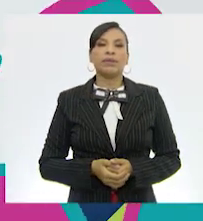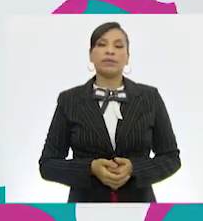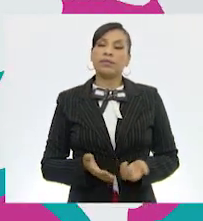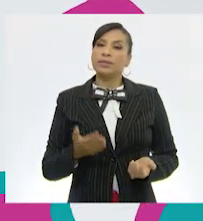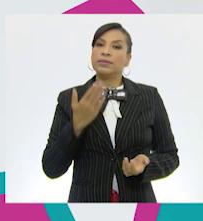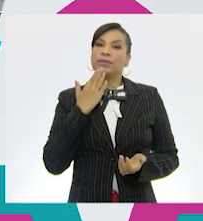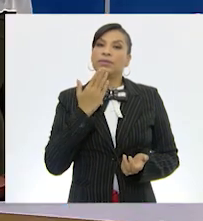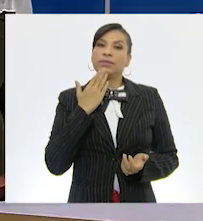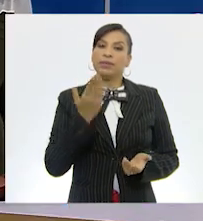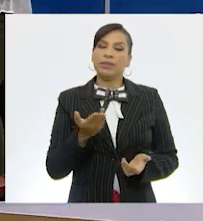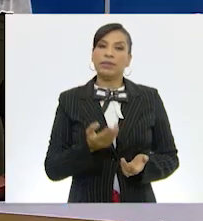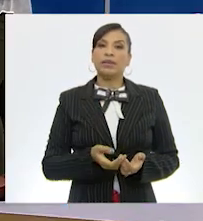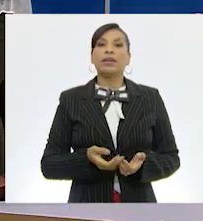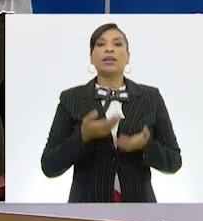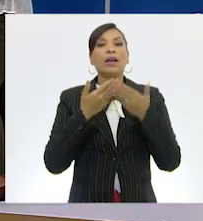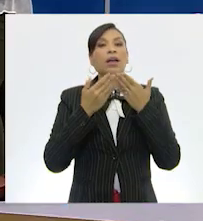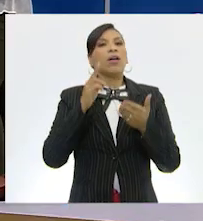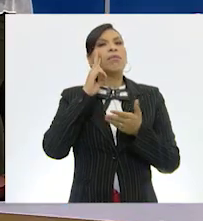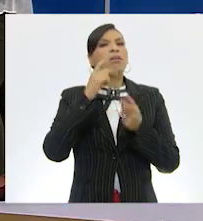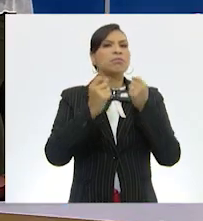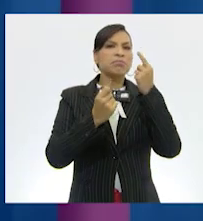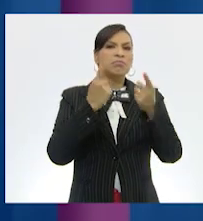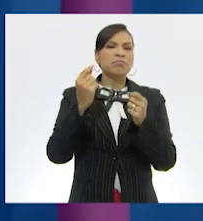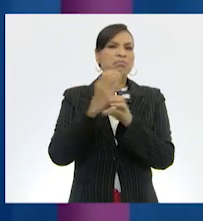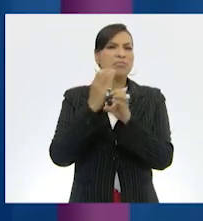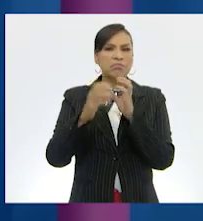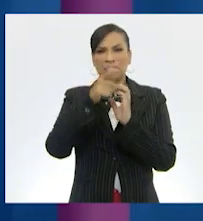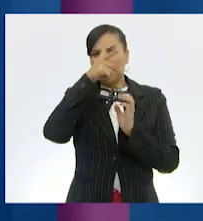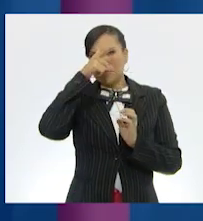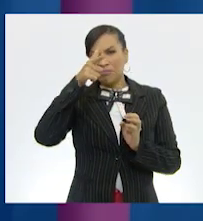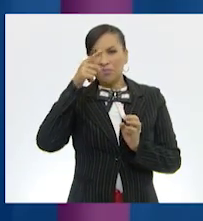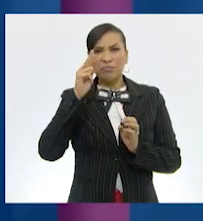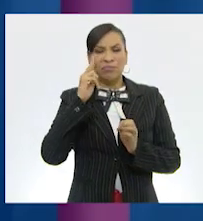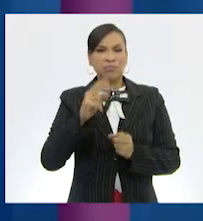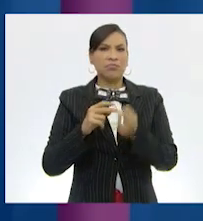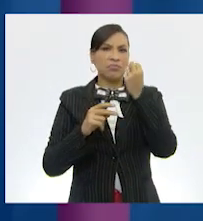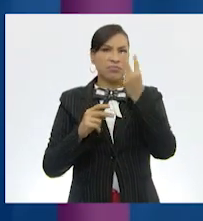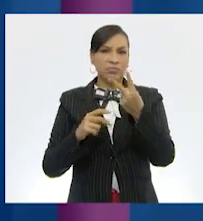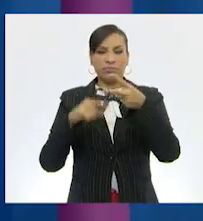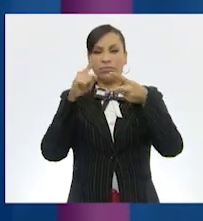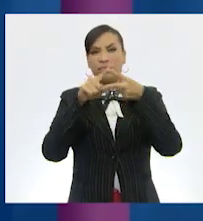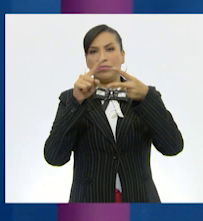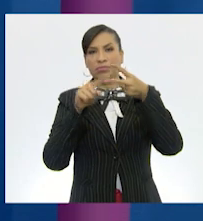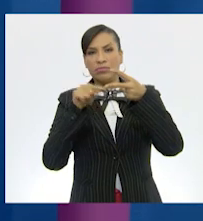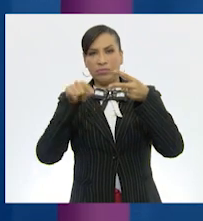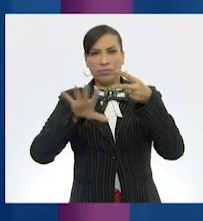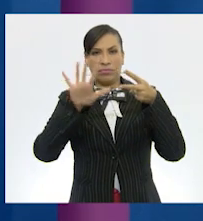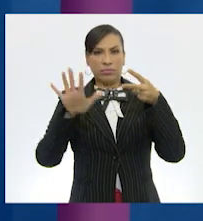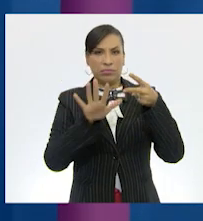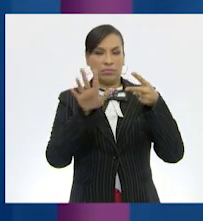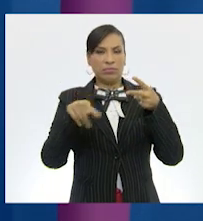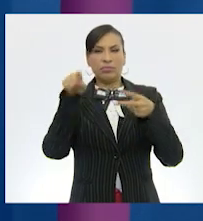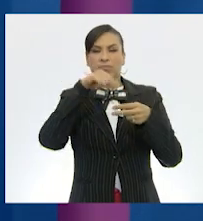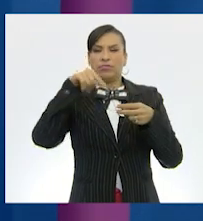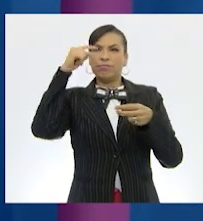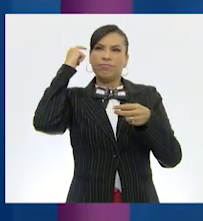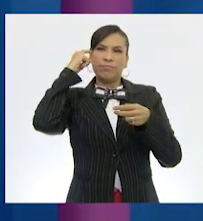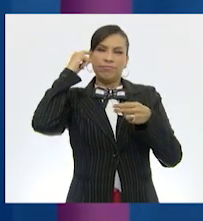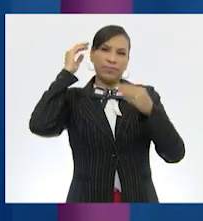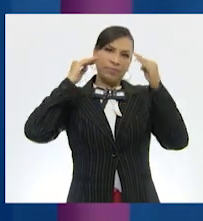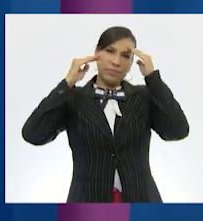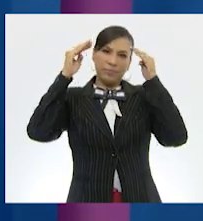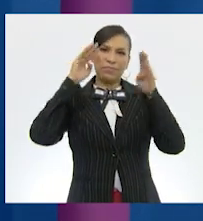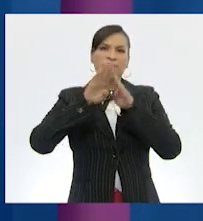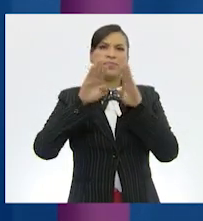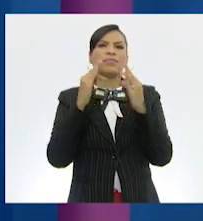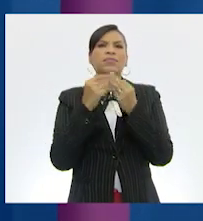Muy bien, María. Pues aquí vemos algunos casos. Aquí vemos 2 casos en nuestro continente que nos invitan a reflexionar cómo se